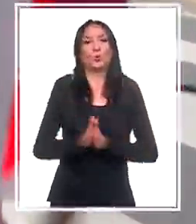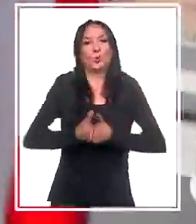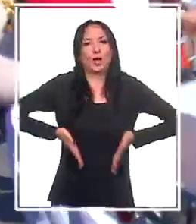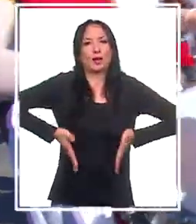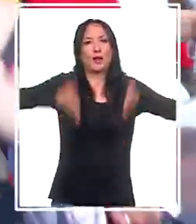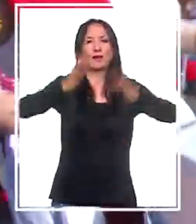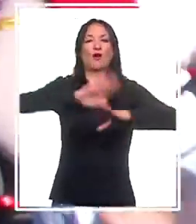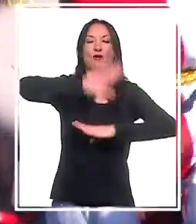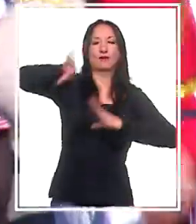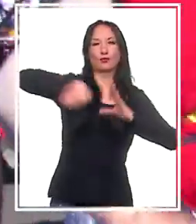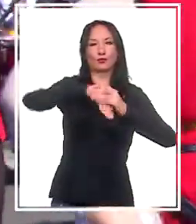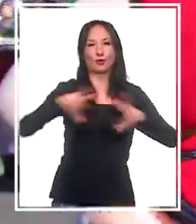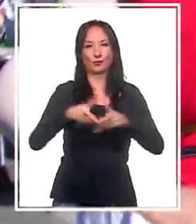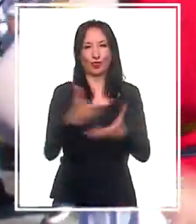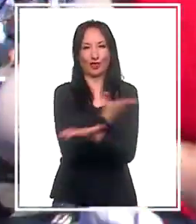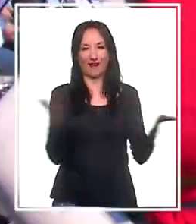inclusión social